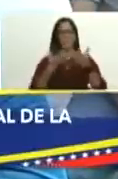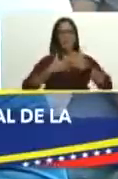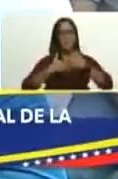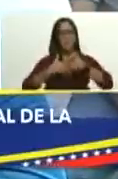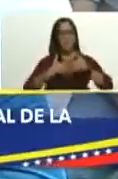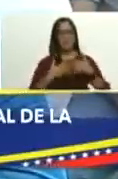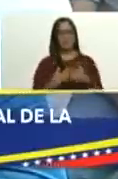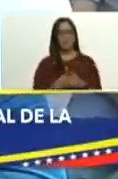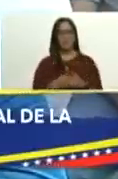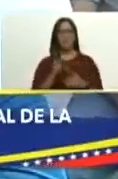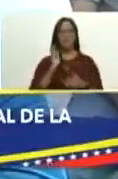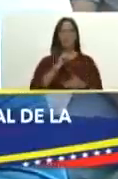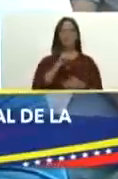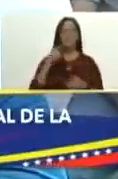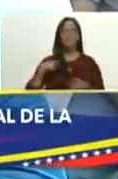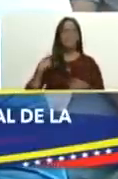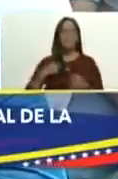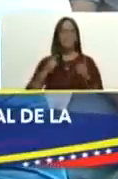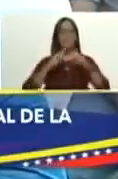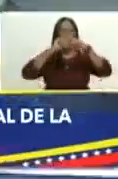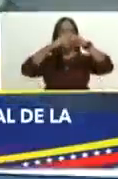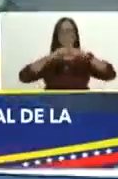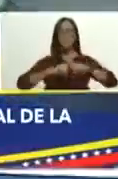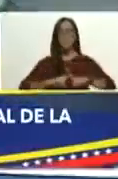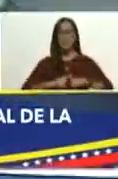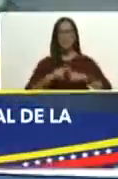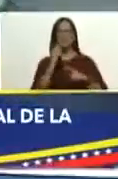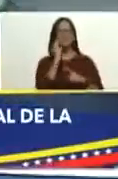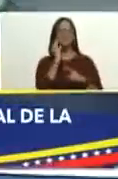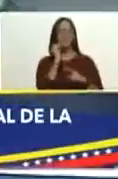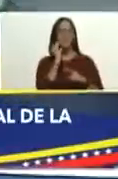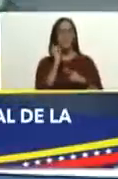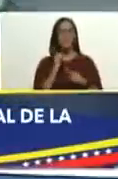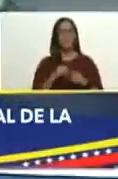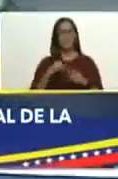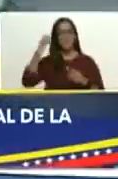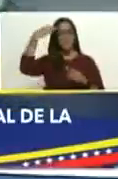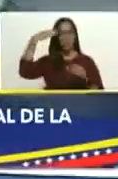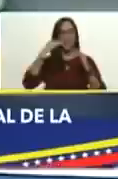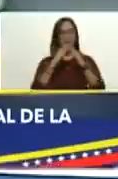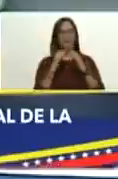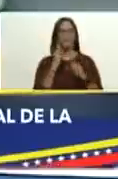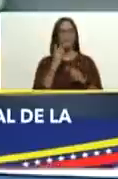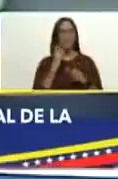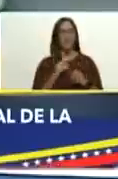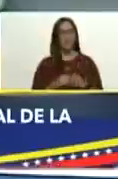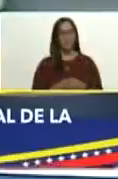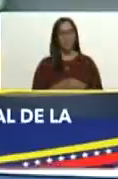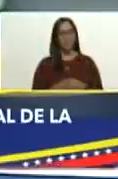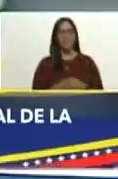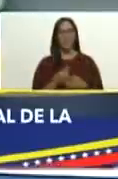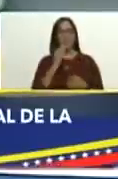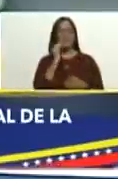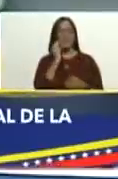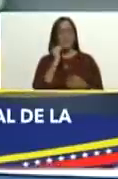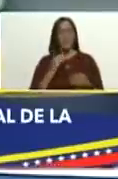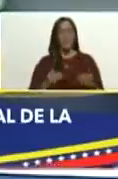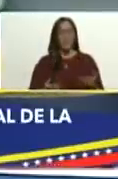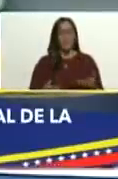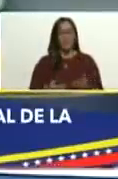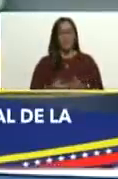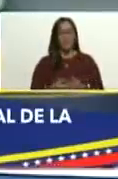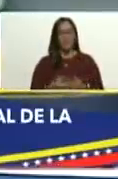tienen que multiplicar esta experiencia de Lucasa, por ejemplo, Héctor. Es una experiencia